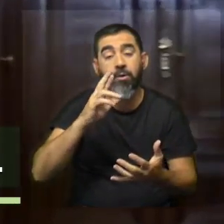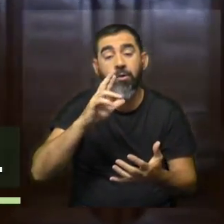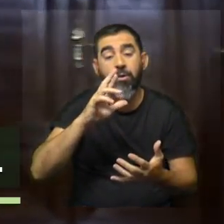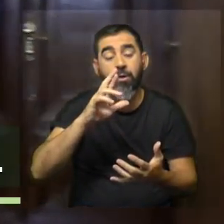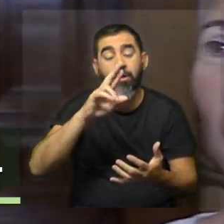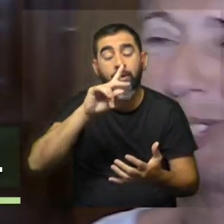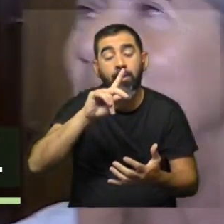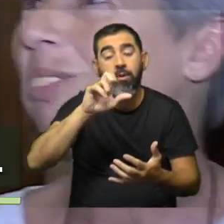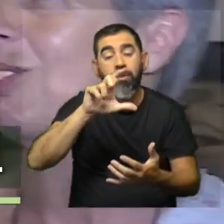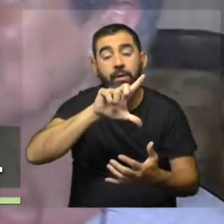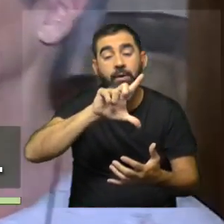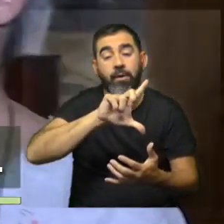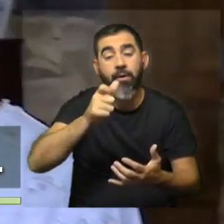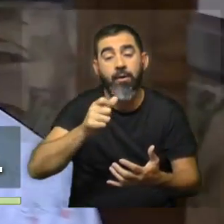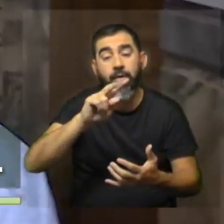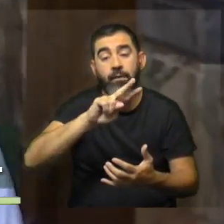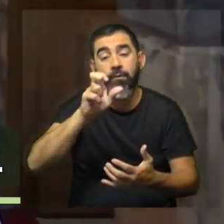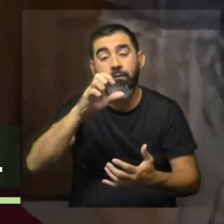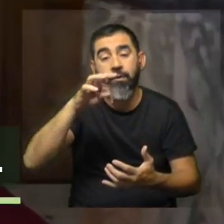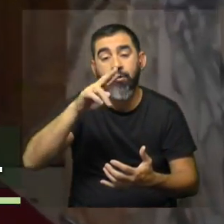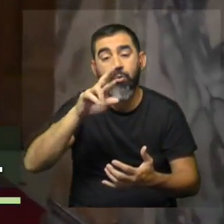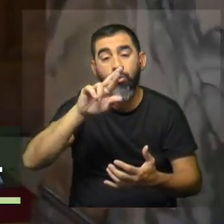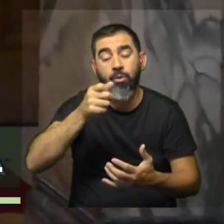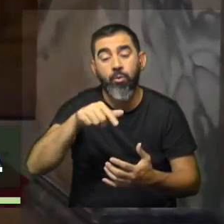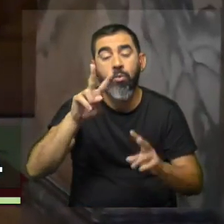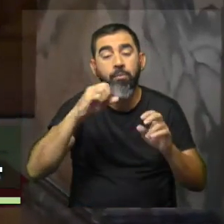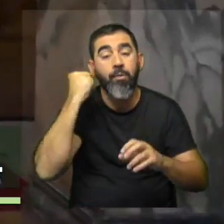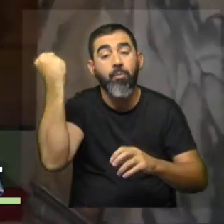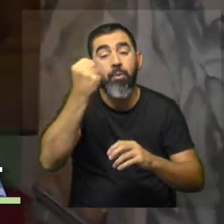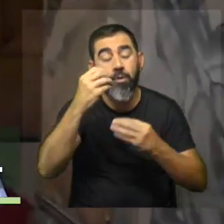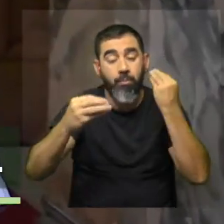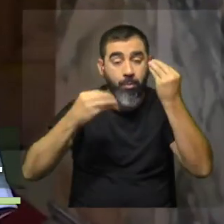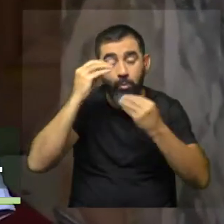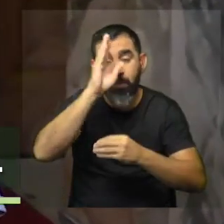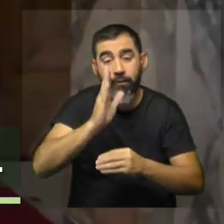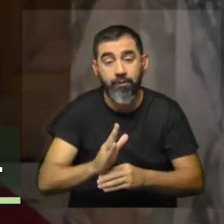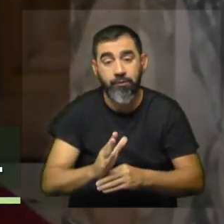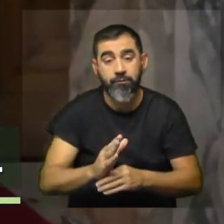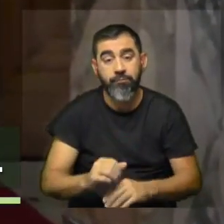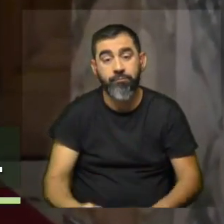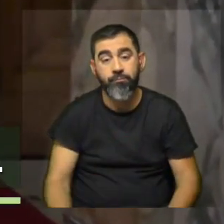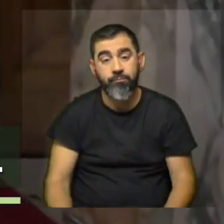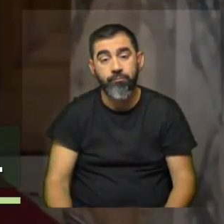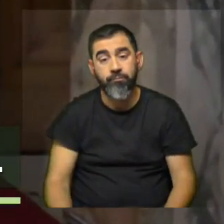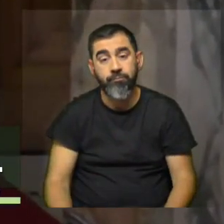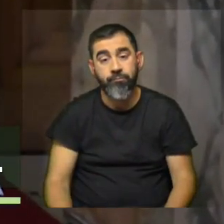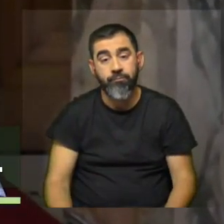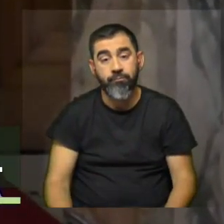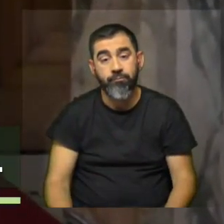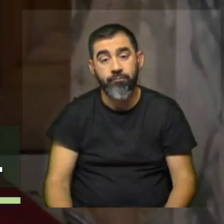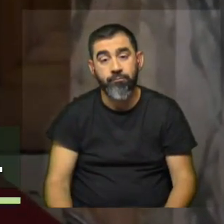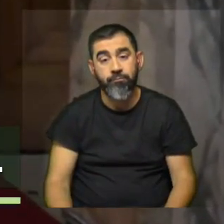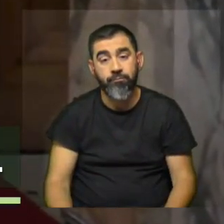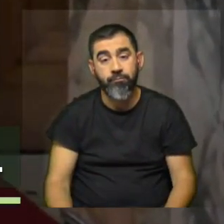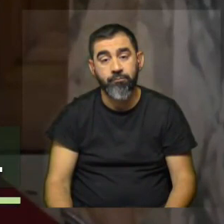Ventura. De la Ventura, bueno, un tema importante a abordar en la jornada de hoy. Brasil preocupa y mucho. Exactamente. Justamente